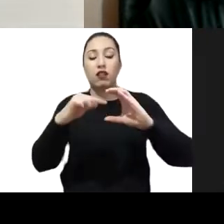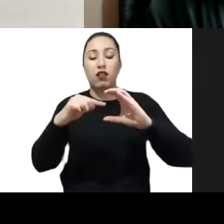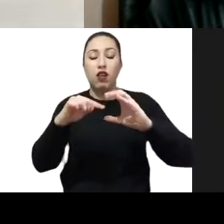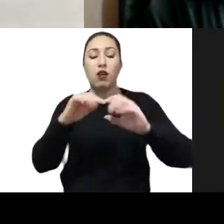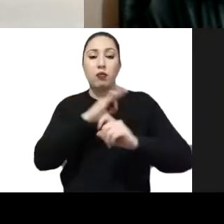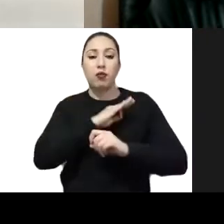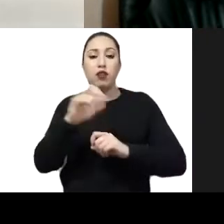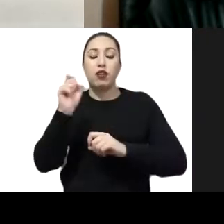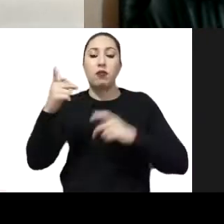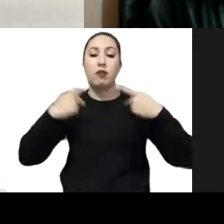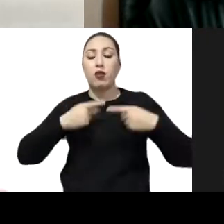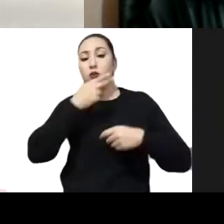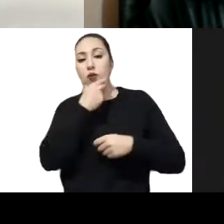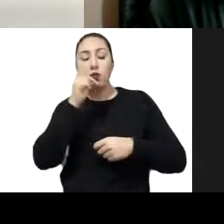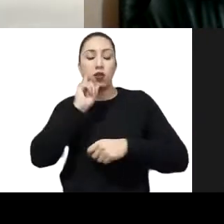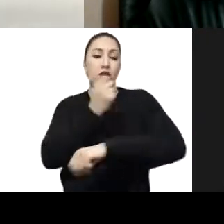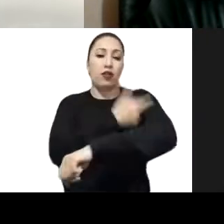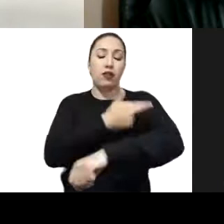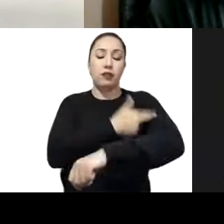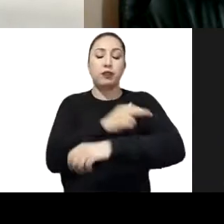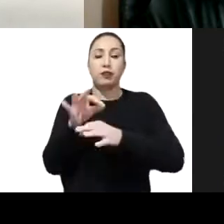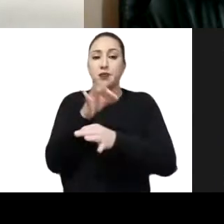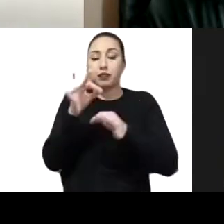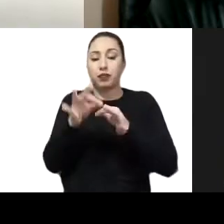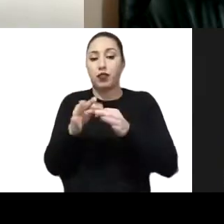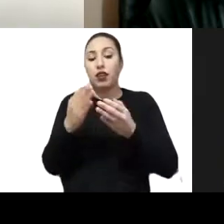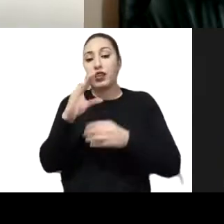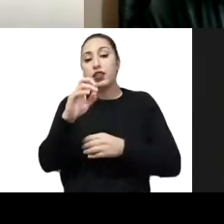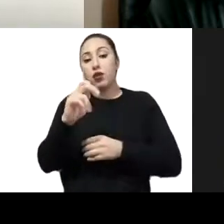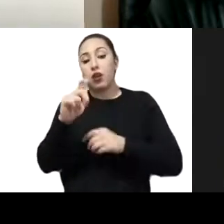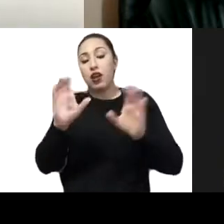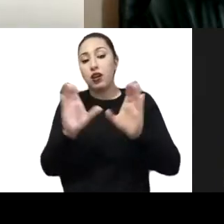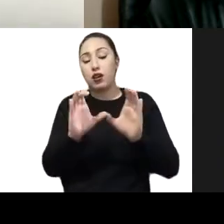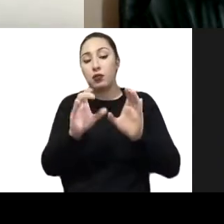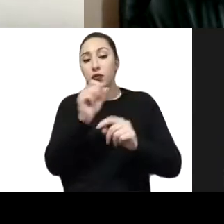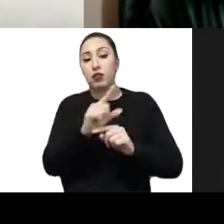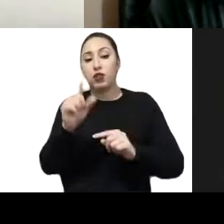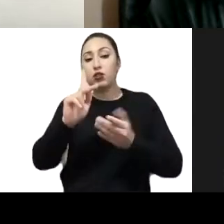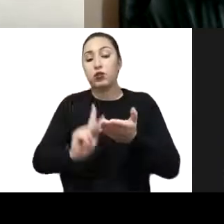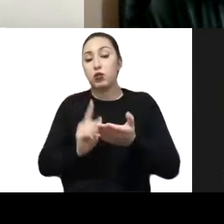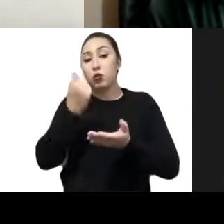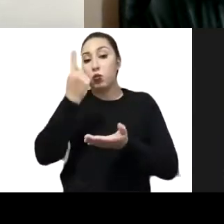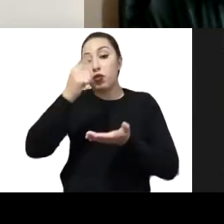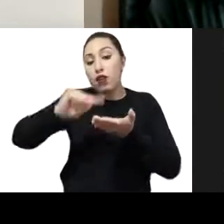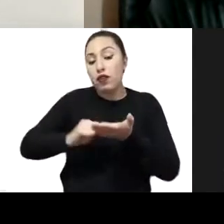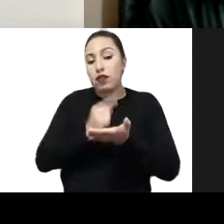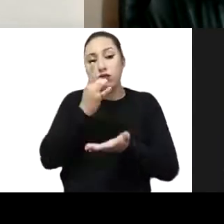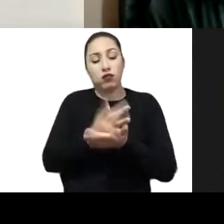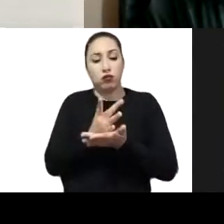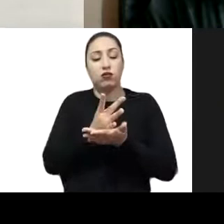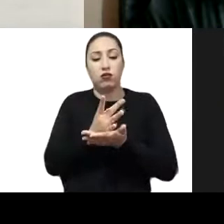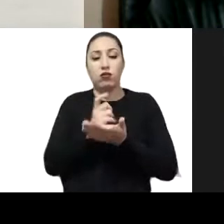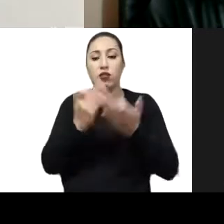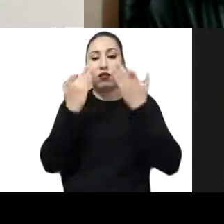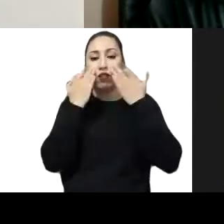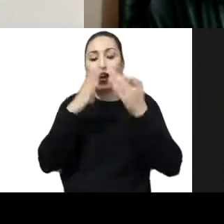de la o el interesado. La cédula profesional será expedida por una sola ocasión de manera física,